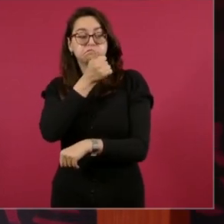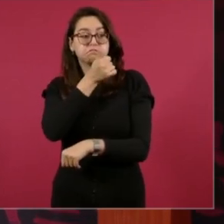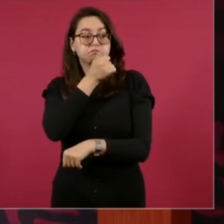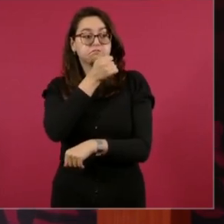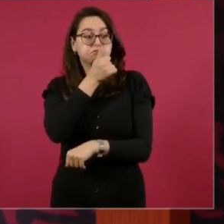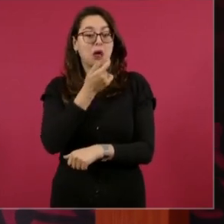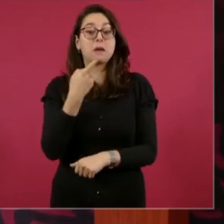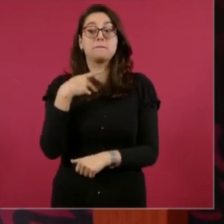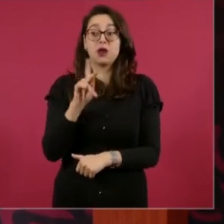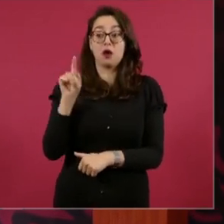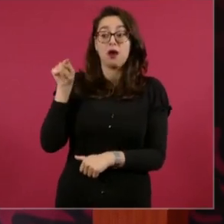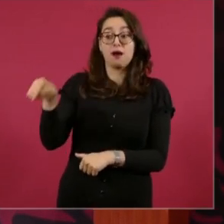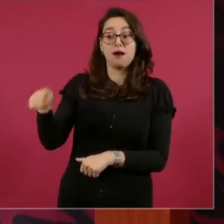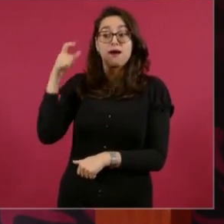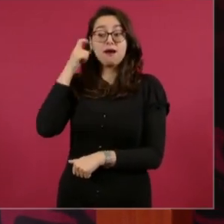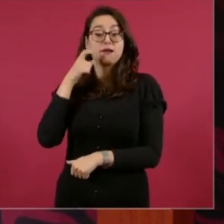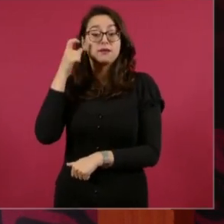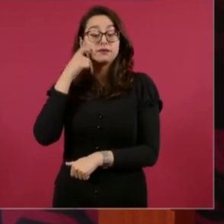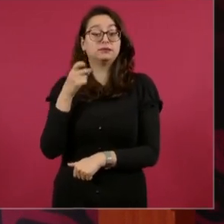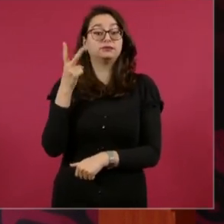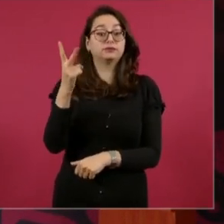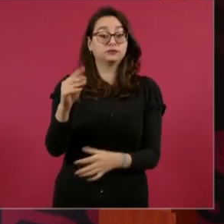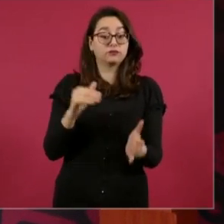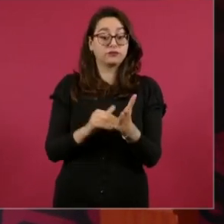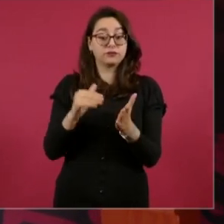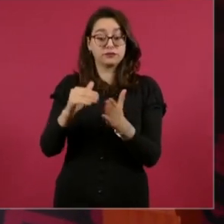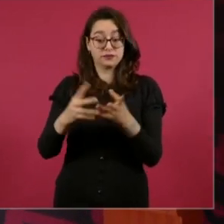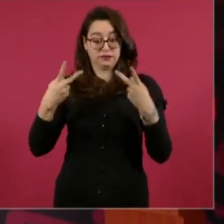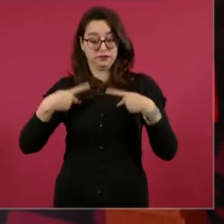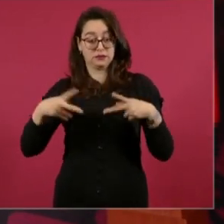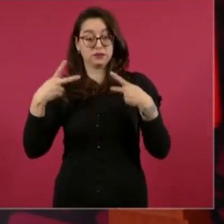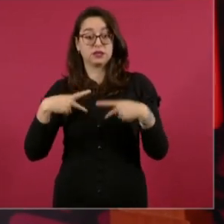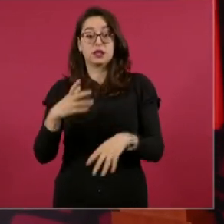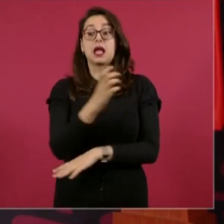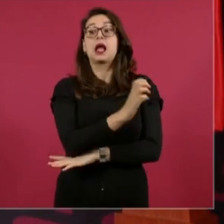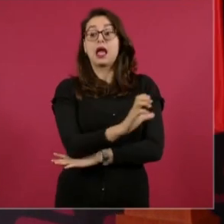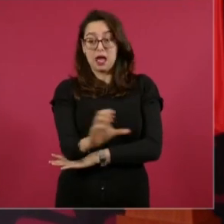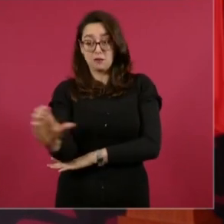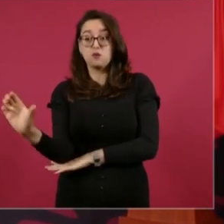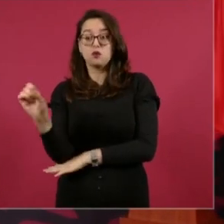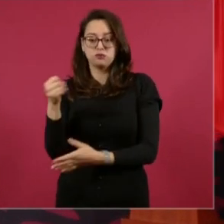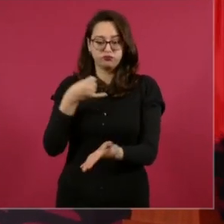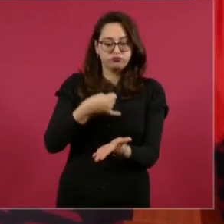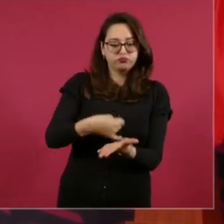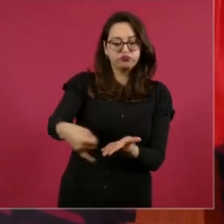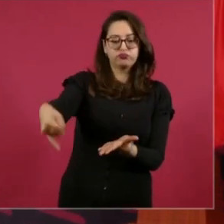2 millones de productores de maíz, de pequeños productores,